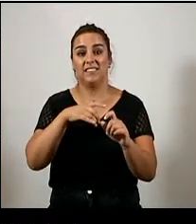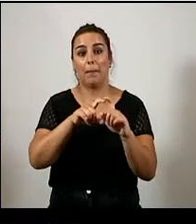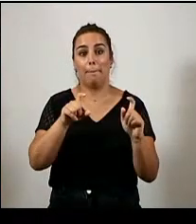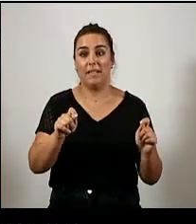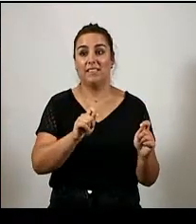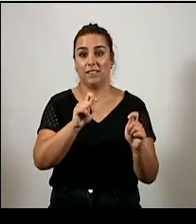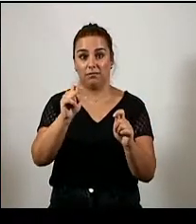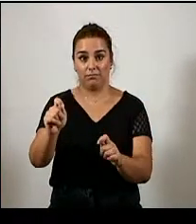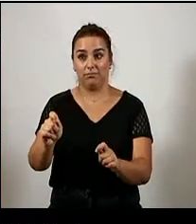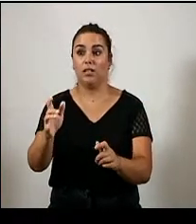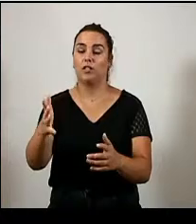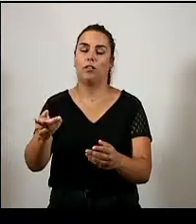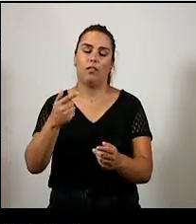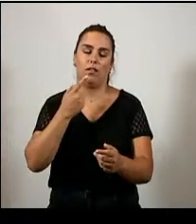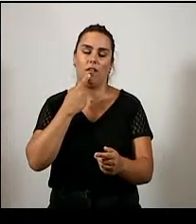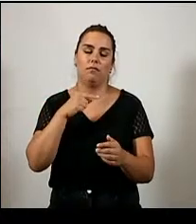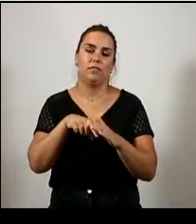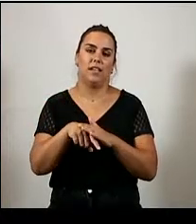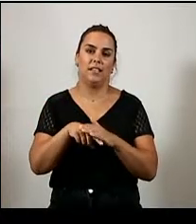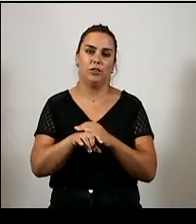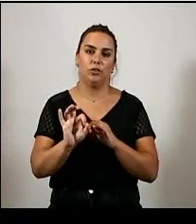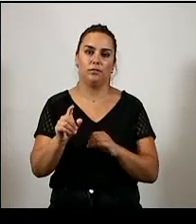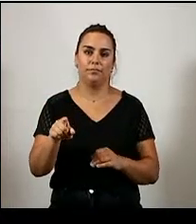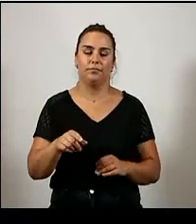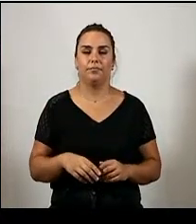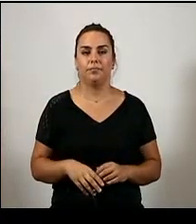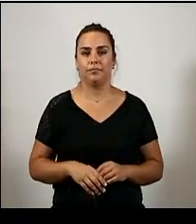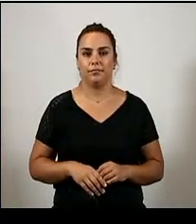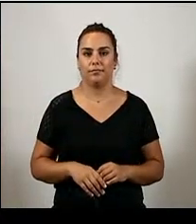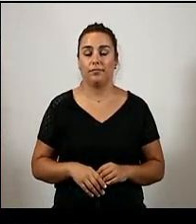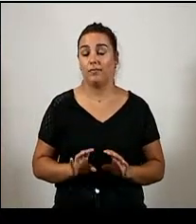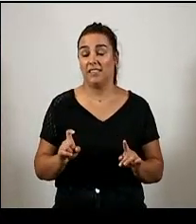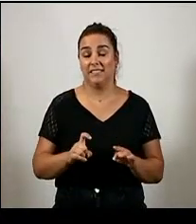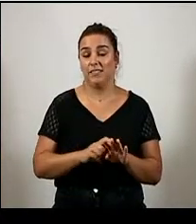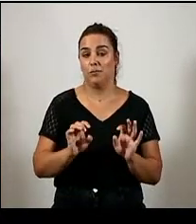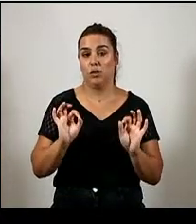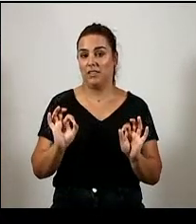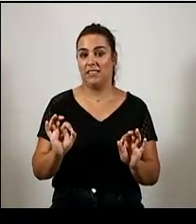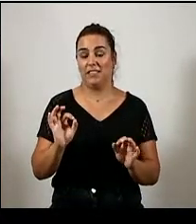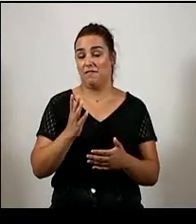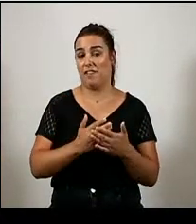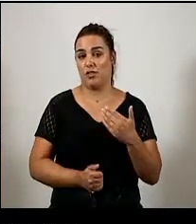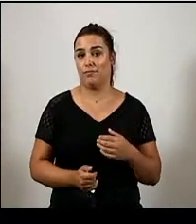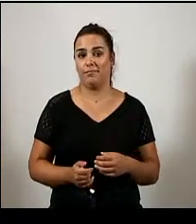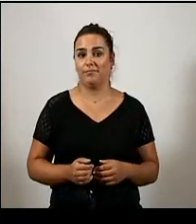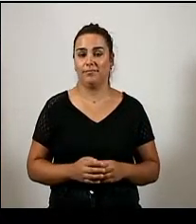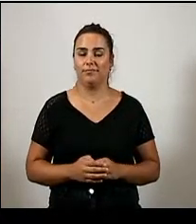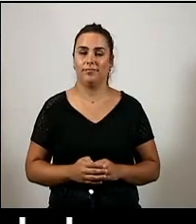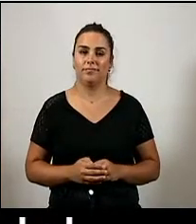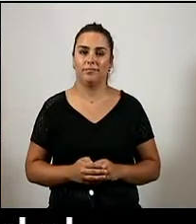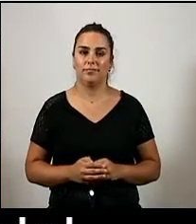corresponda pues la gestión de este teatro. Son ese tipo de inconvenientes.